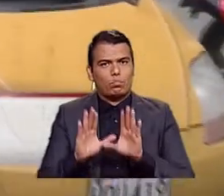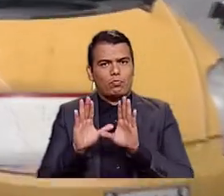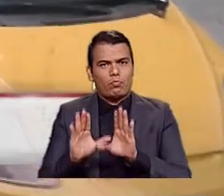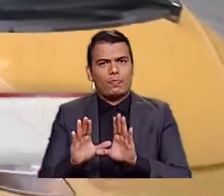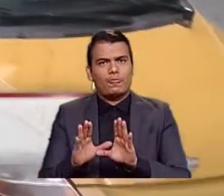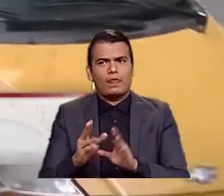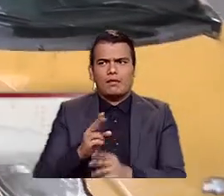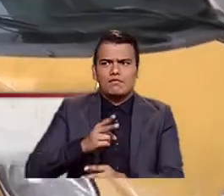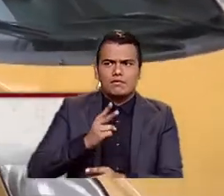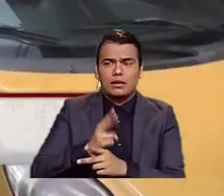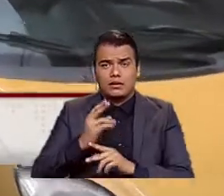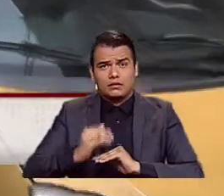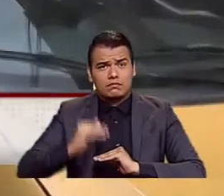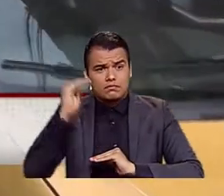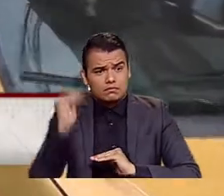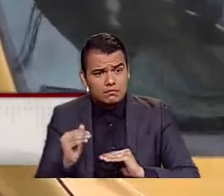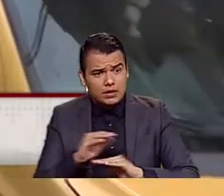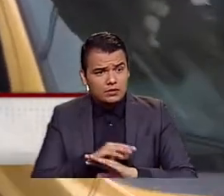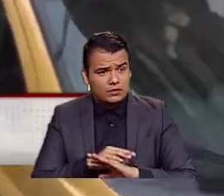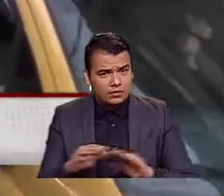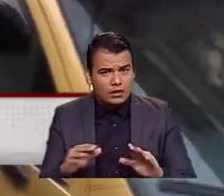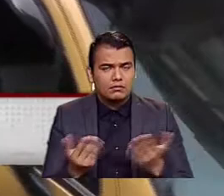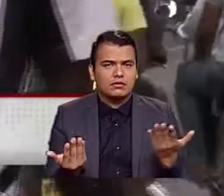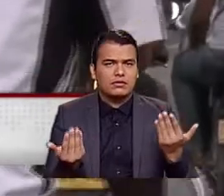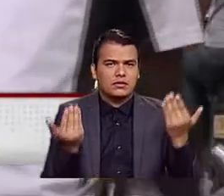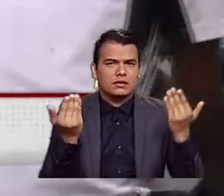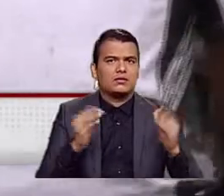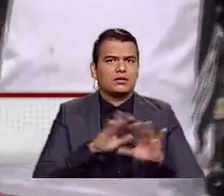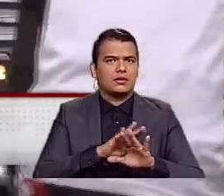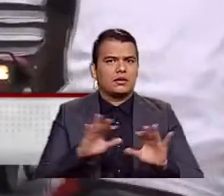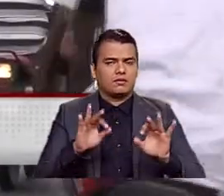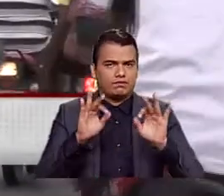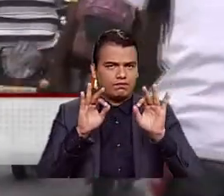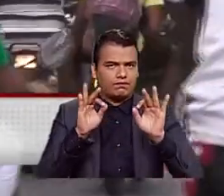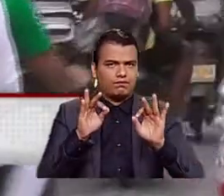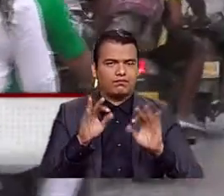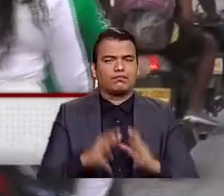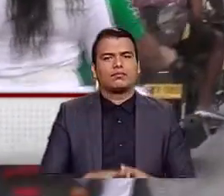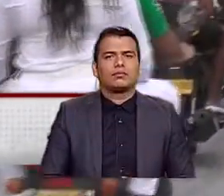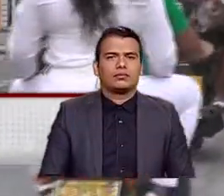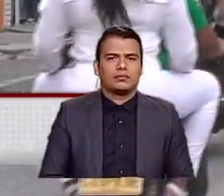la inseguridad con oportunidades, vamos a tener un buen índice aquí en